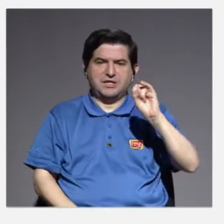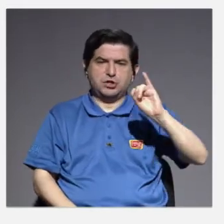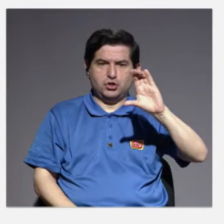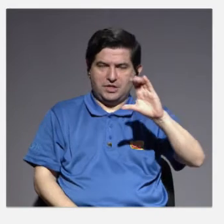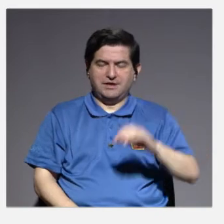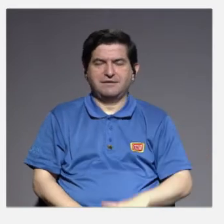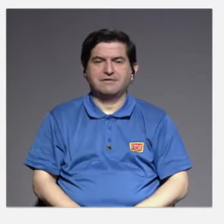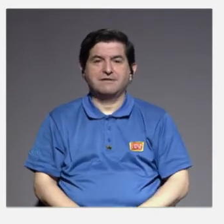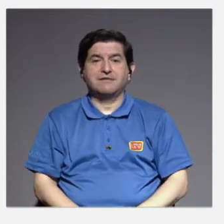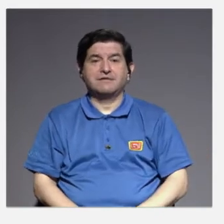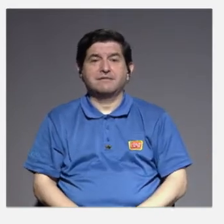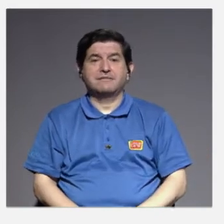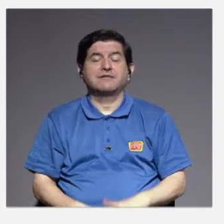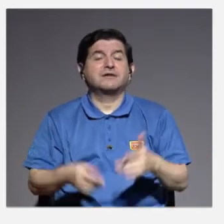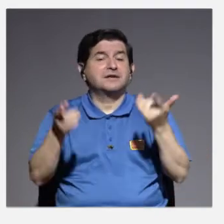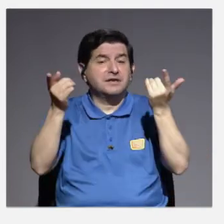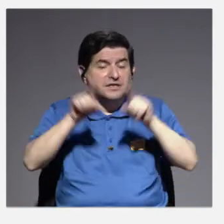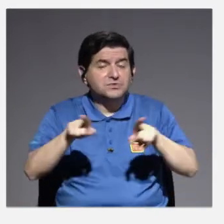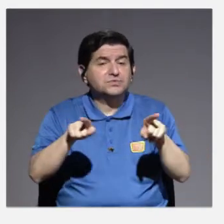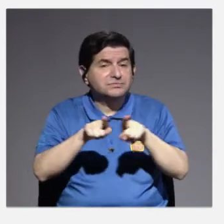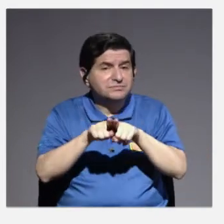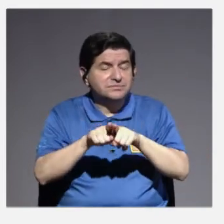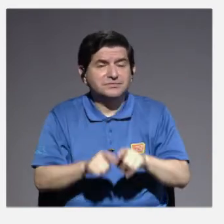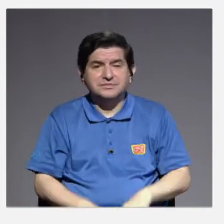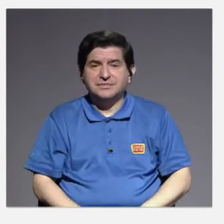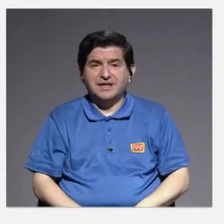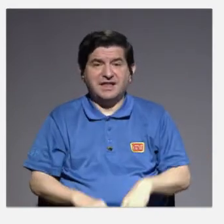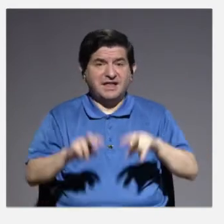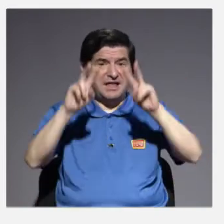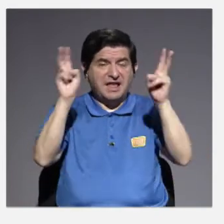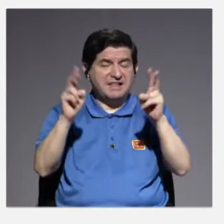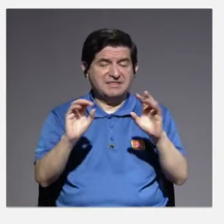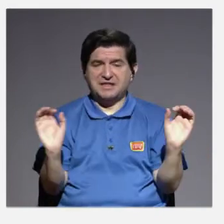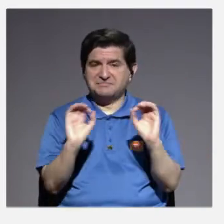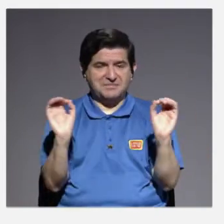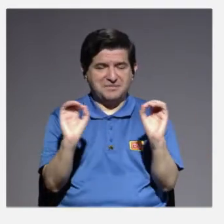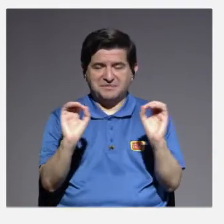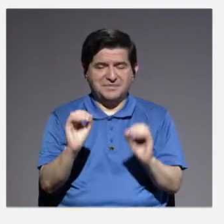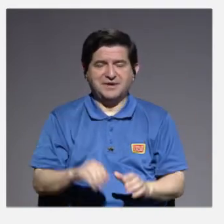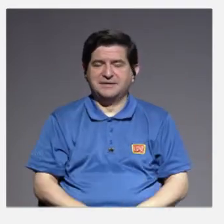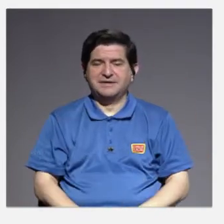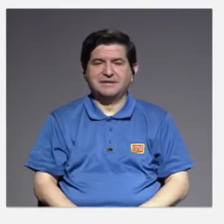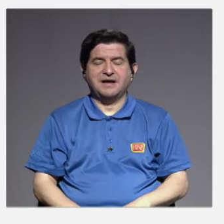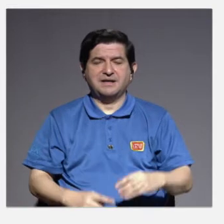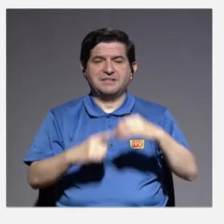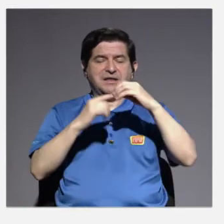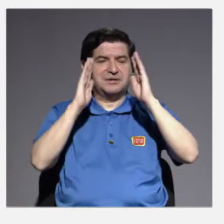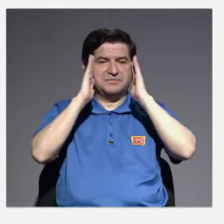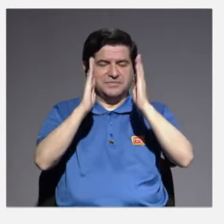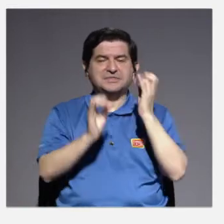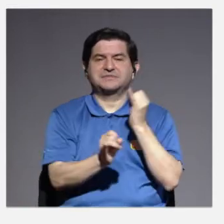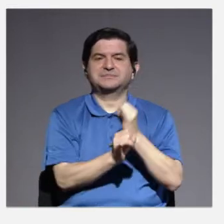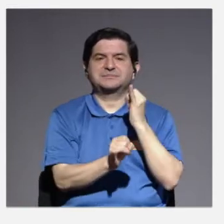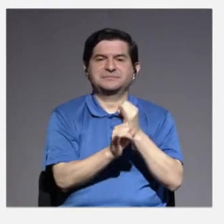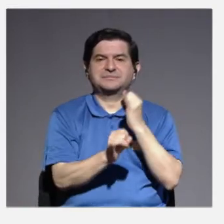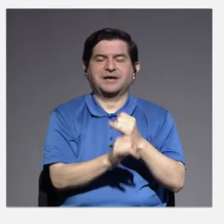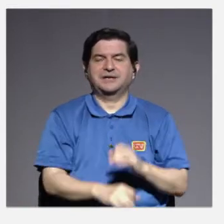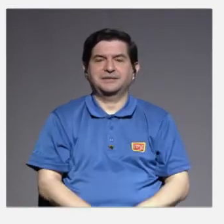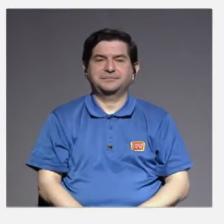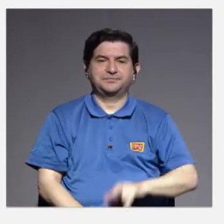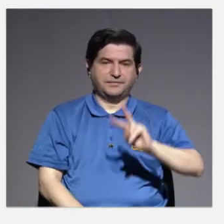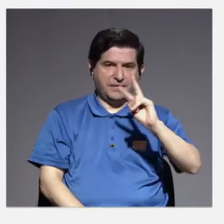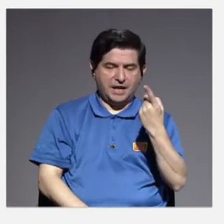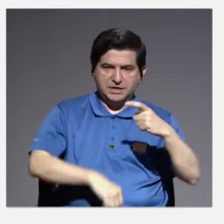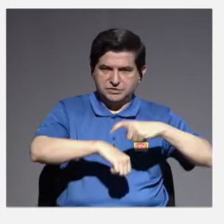también lo que pasa es que no se genera, o el tema TIC en sí no se convierte en una prioridad institucional. En una segunda